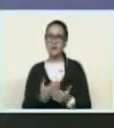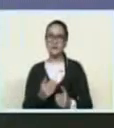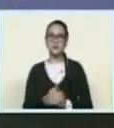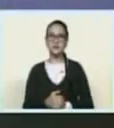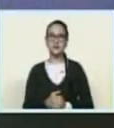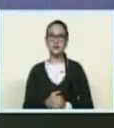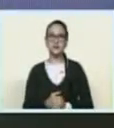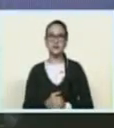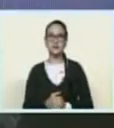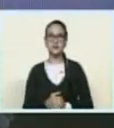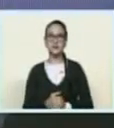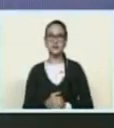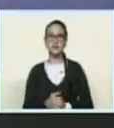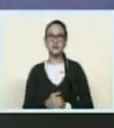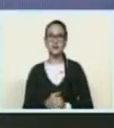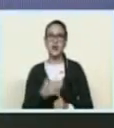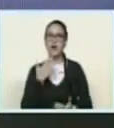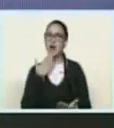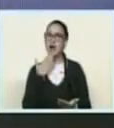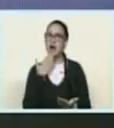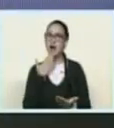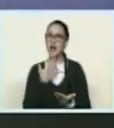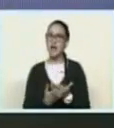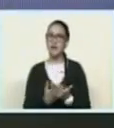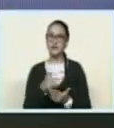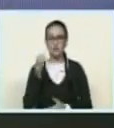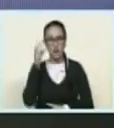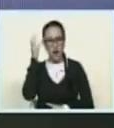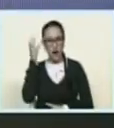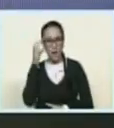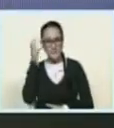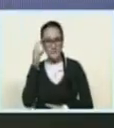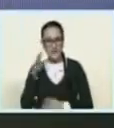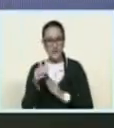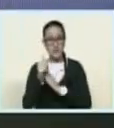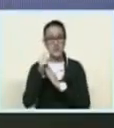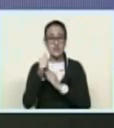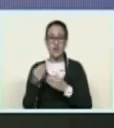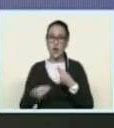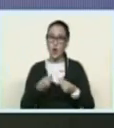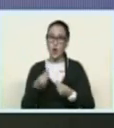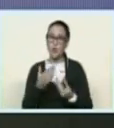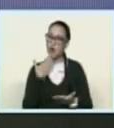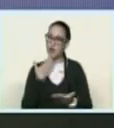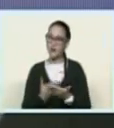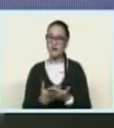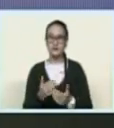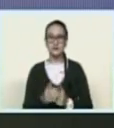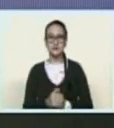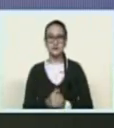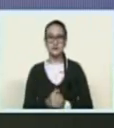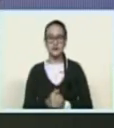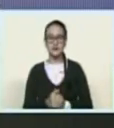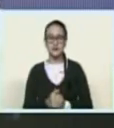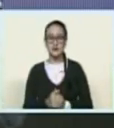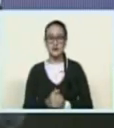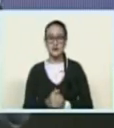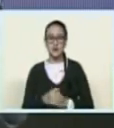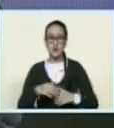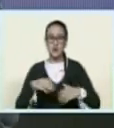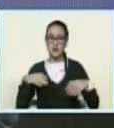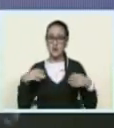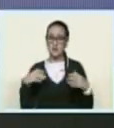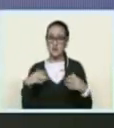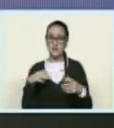Pero sobre todo, gracias, presidente, por su capacidad estratégica de liderazgo. Y de las tormentas más